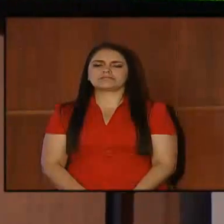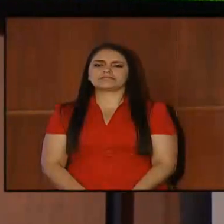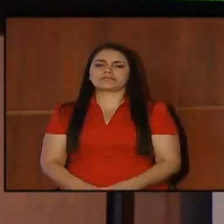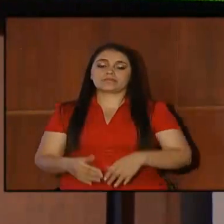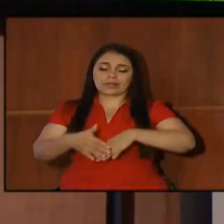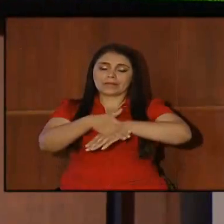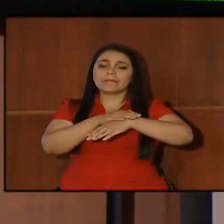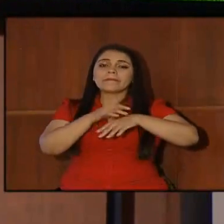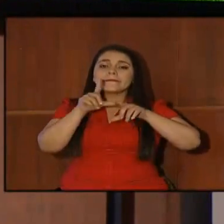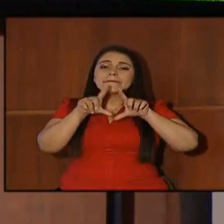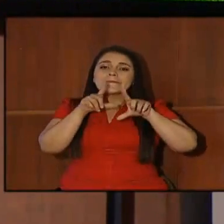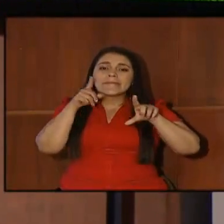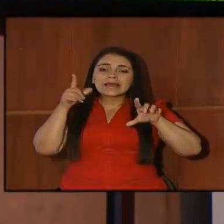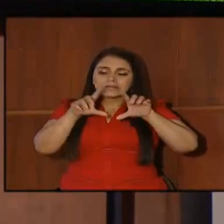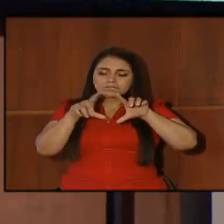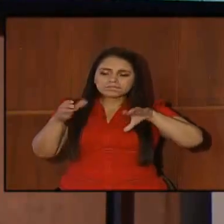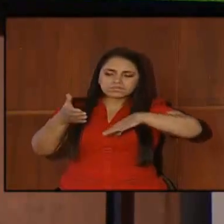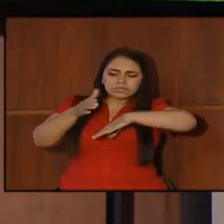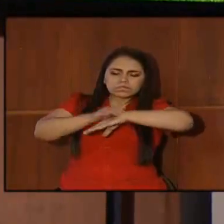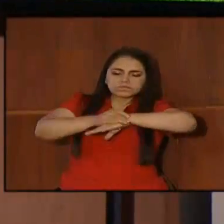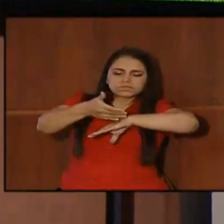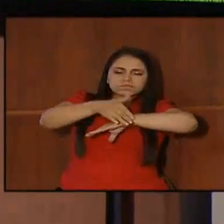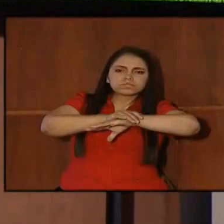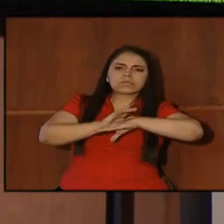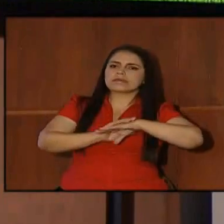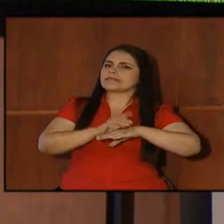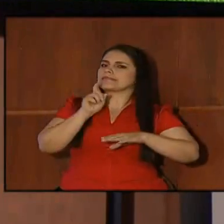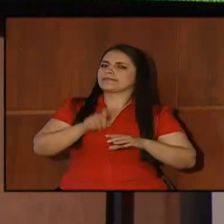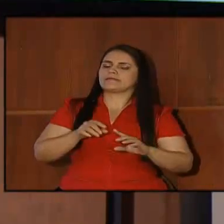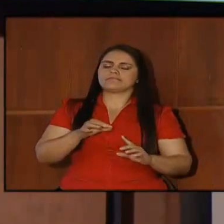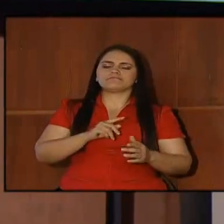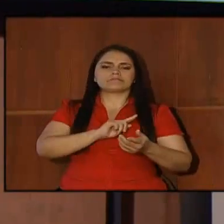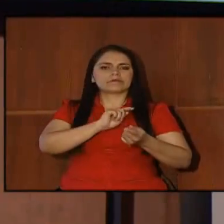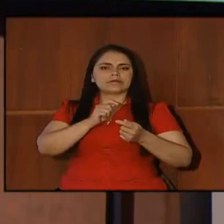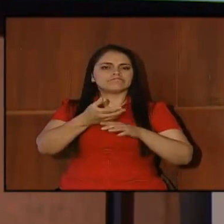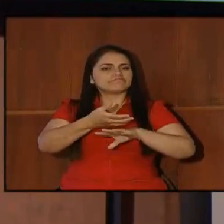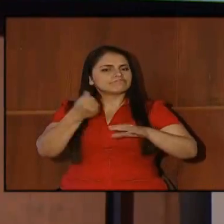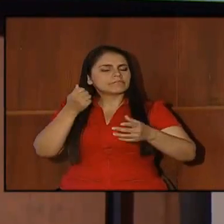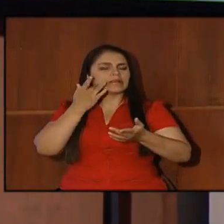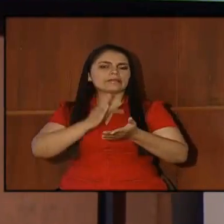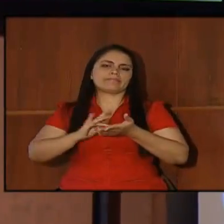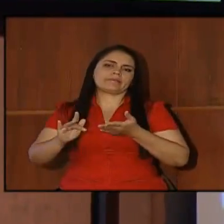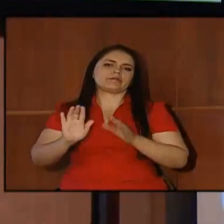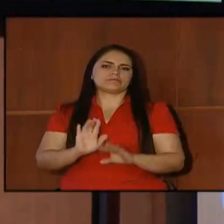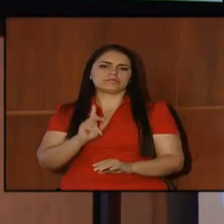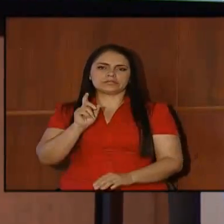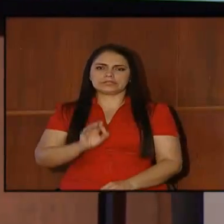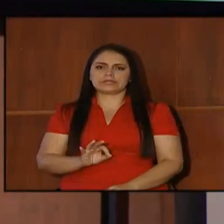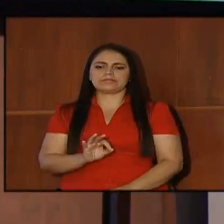incluso apósitos especiales hay que cambiarlos a necesidad.